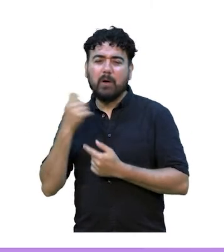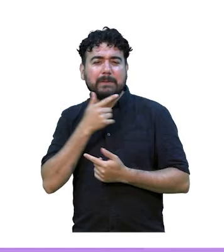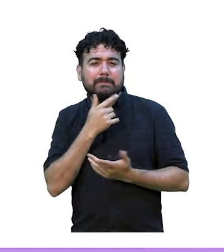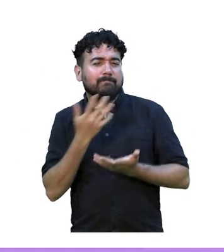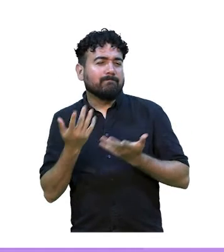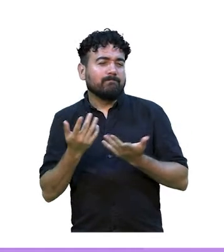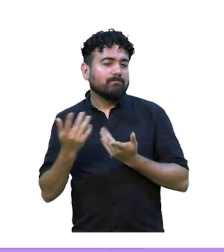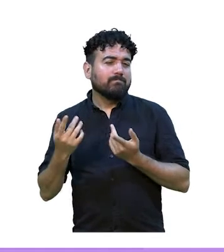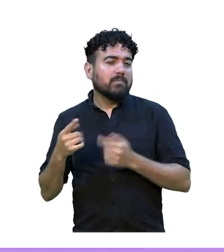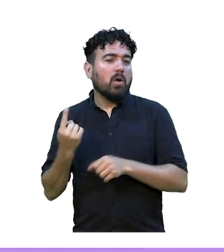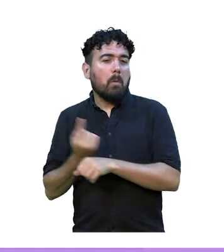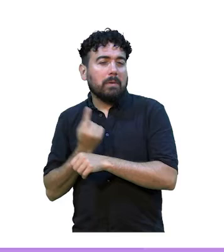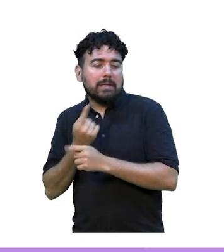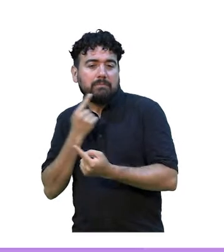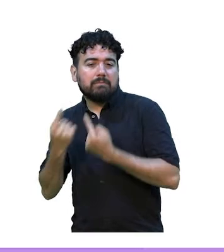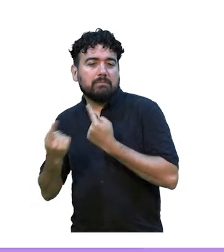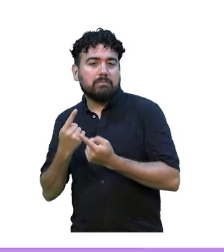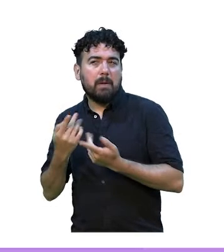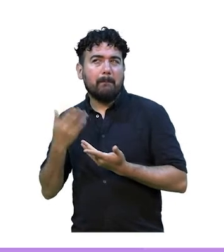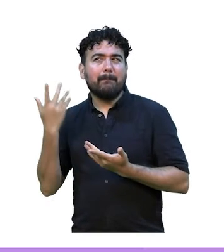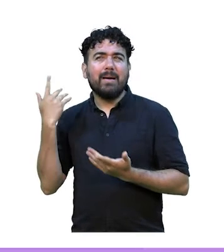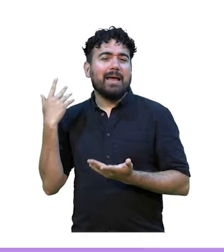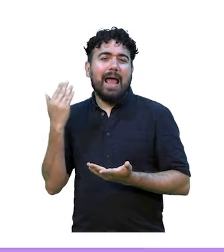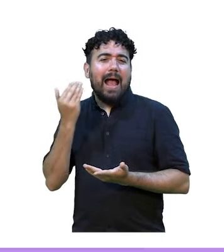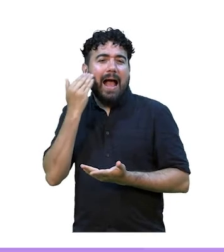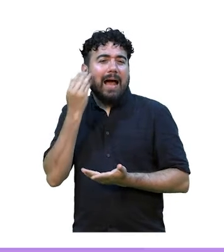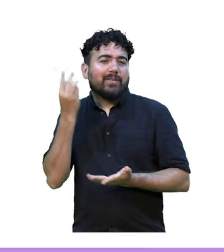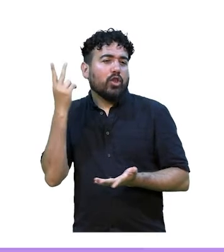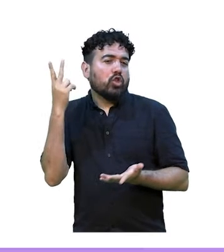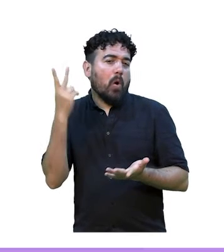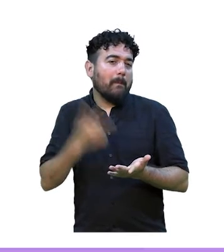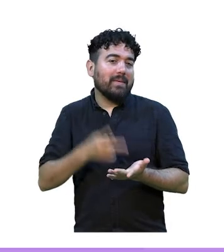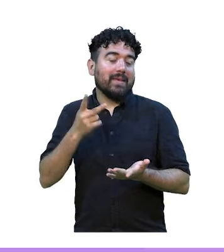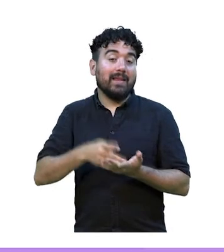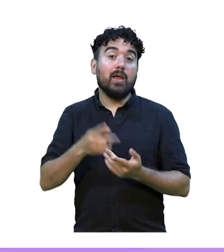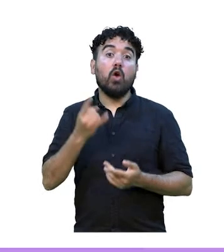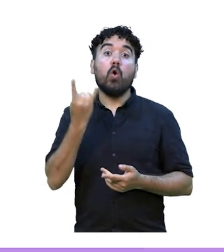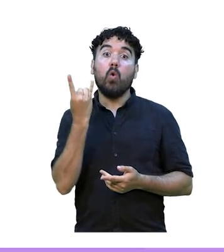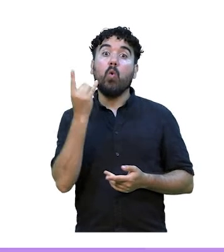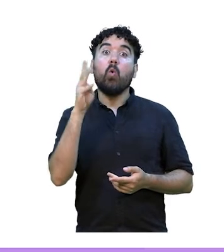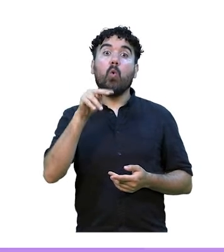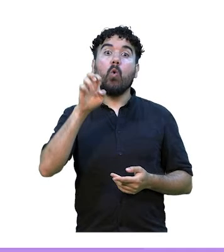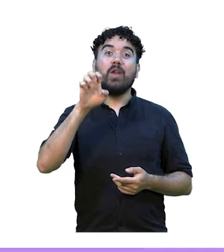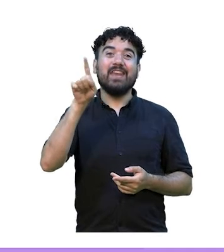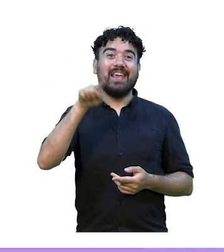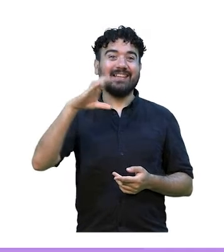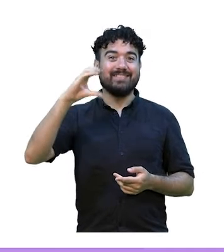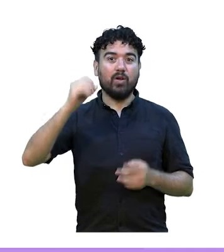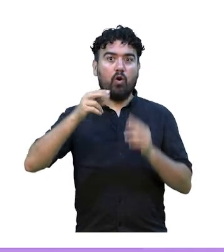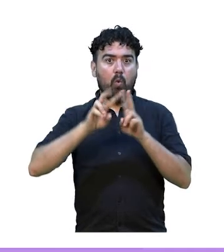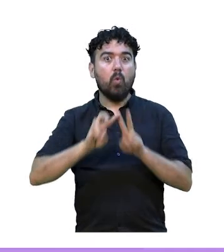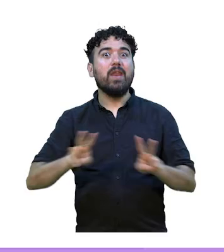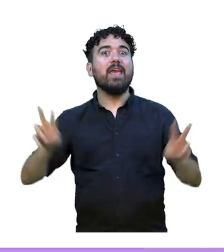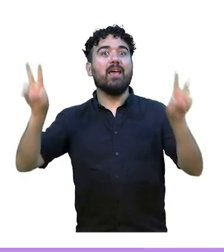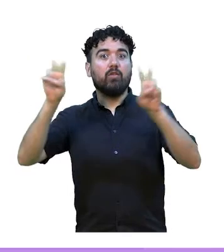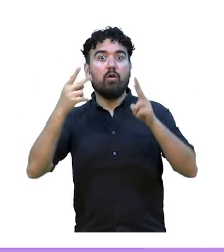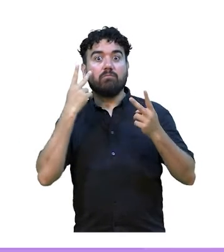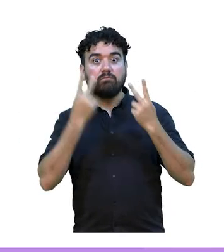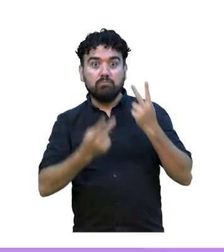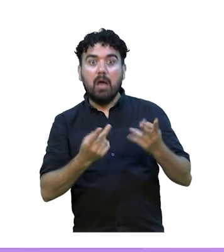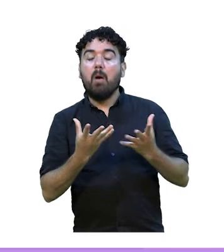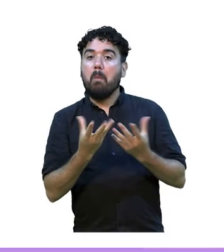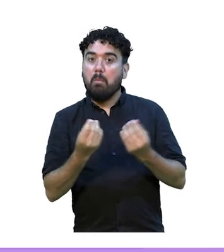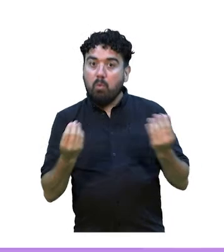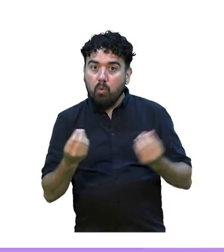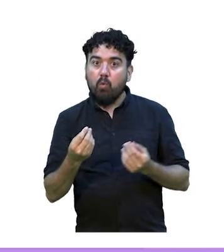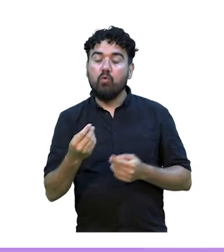menos. Y en alguna época cercana al 2000, la UNESCO pone y presta atención al aumento